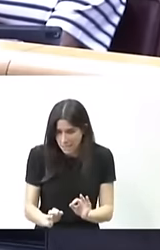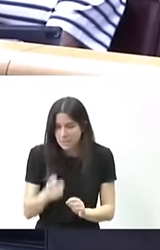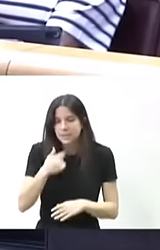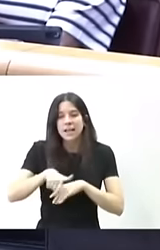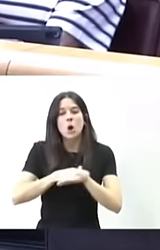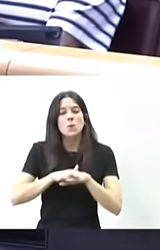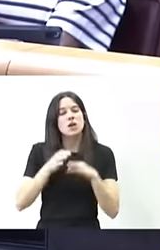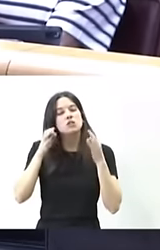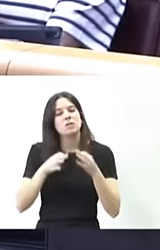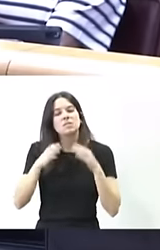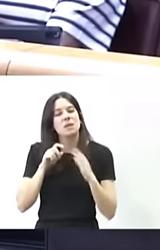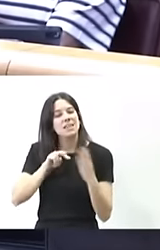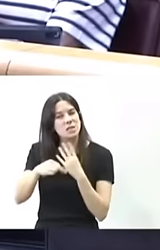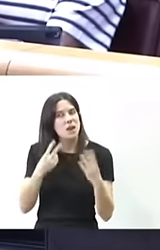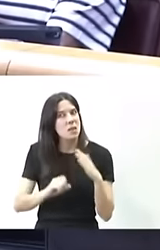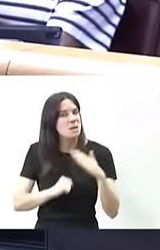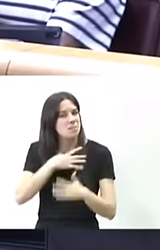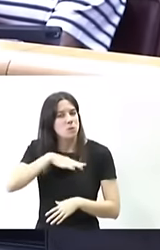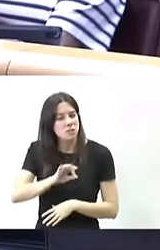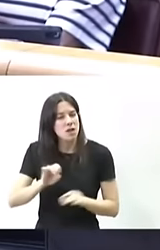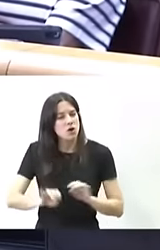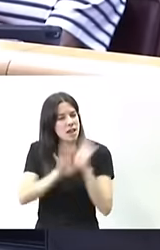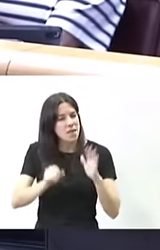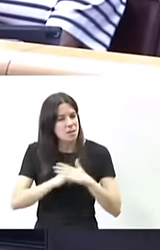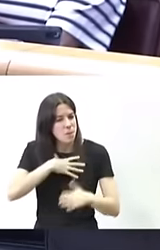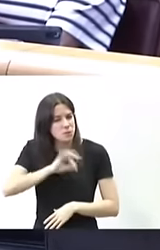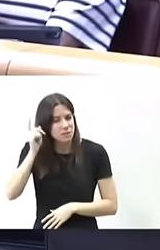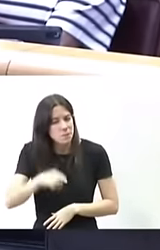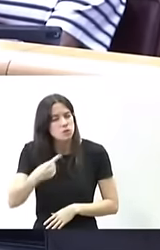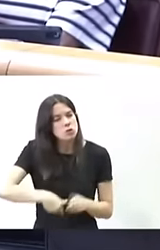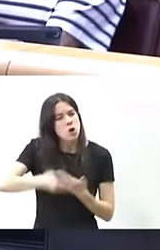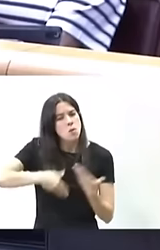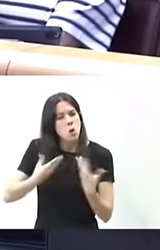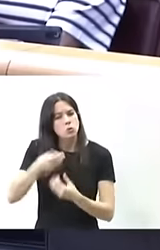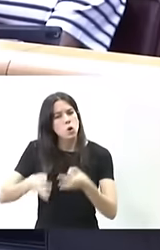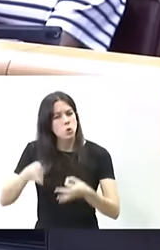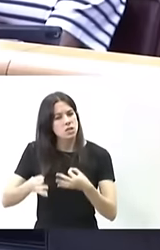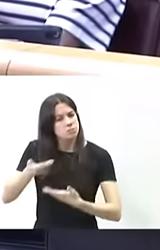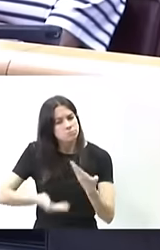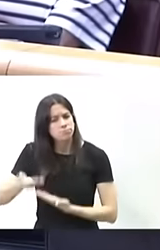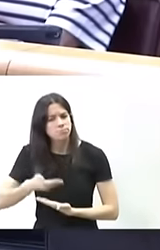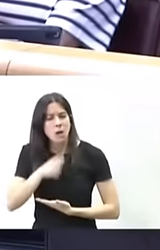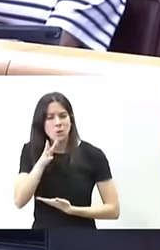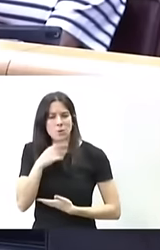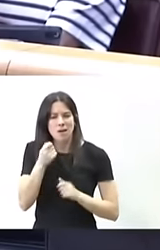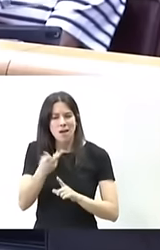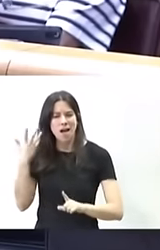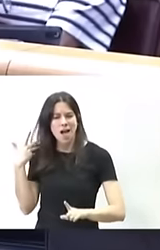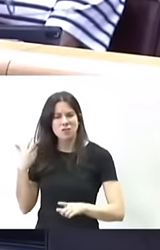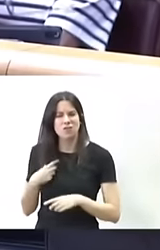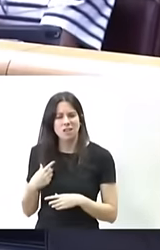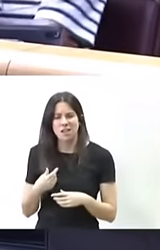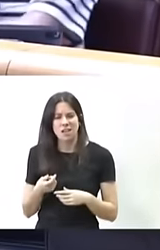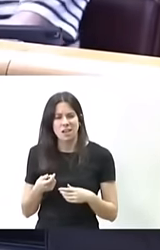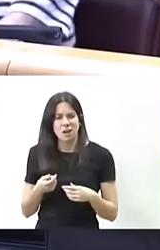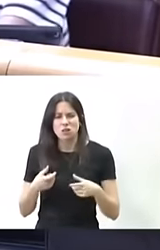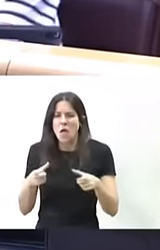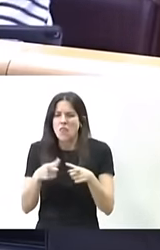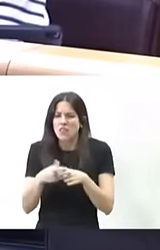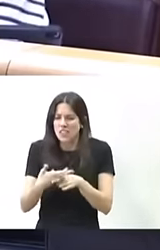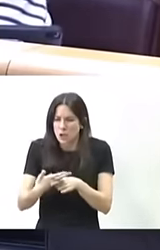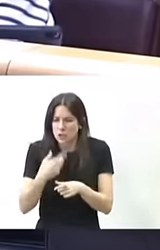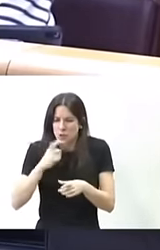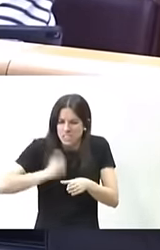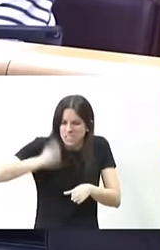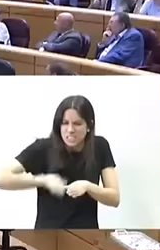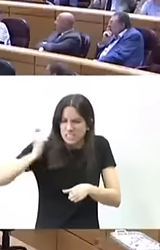máxima transparencia y con la máxima claridad, vamos a colaborar con la justicia. Porque esos años de romper a martillazos los discos duros en